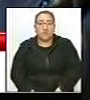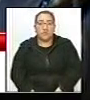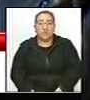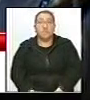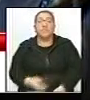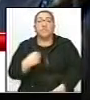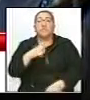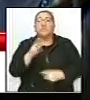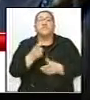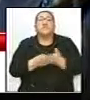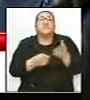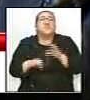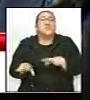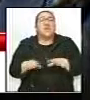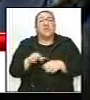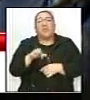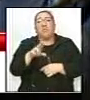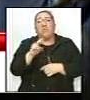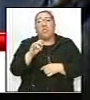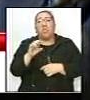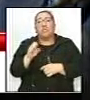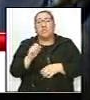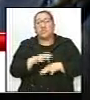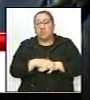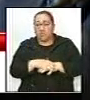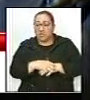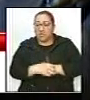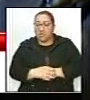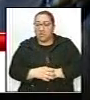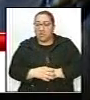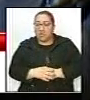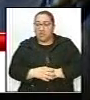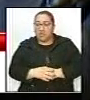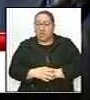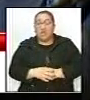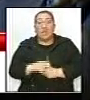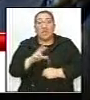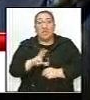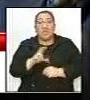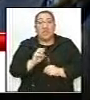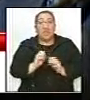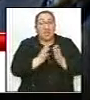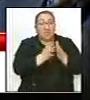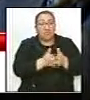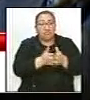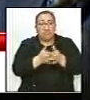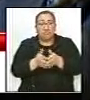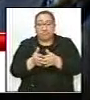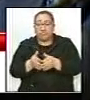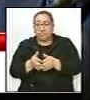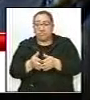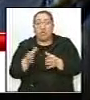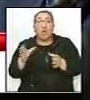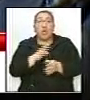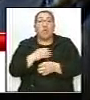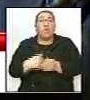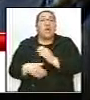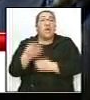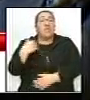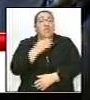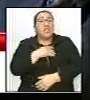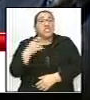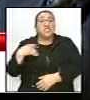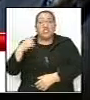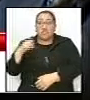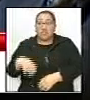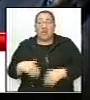¿Qué ha hecho usted, produce al respecto sobre 30 embarcaciones que el gobierno chileno ha confiscado? ¿Cuál